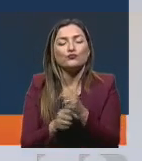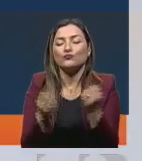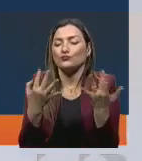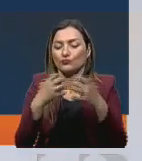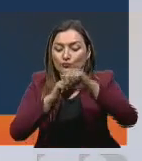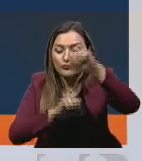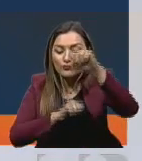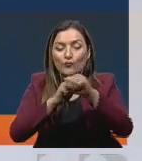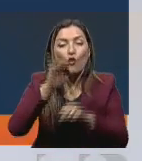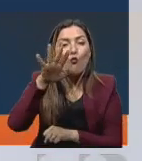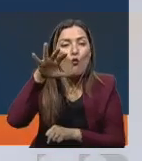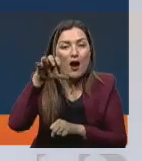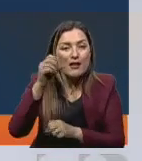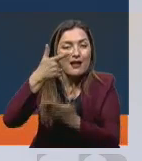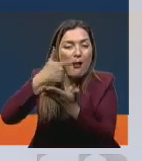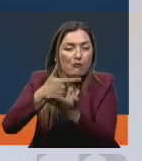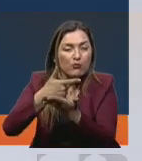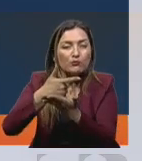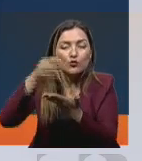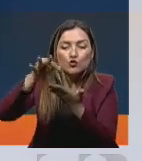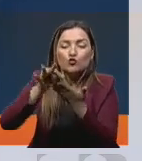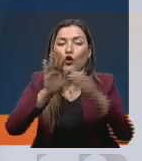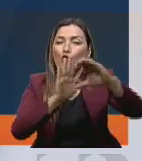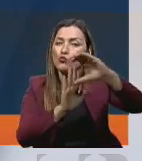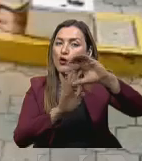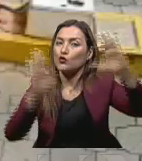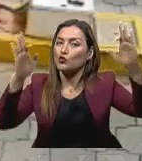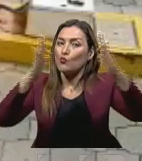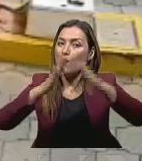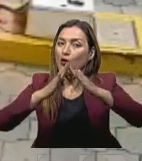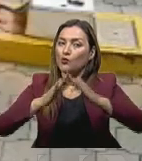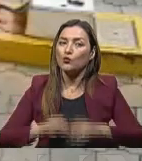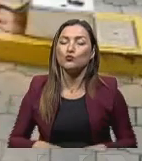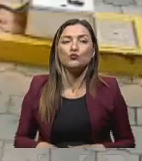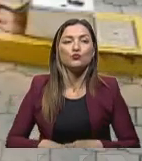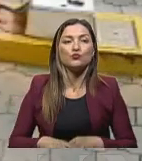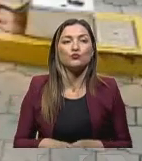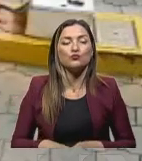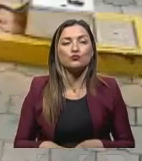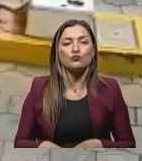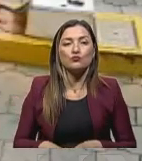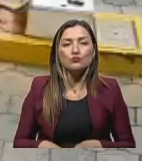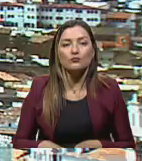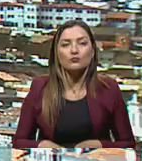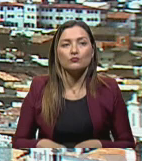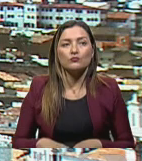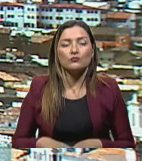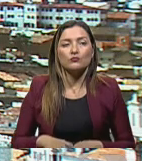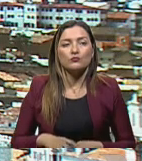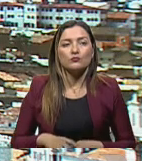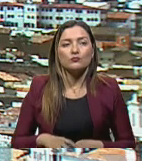han decomisado más de 40 armas de fuego en las zonas de cumbayá y tumbaco en Quito Stephanie Paz 24 horas